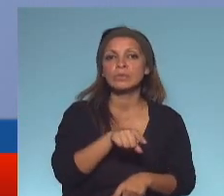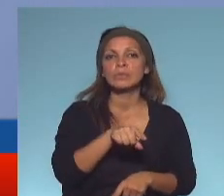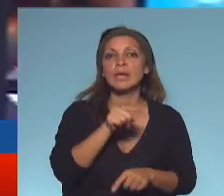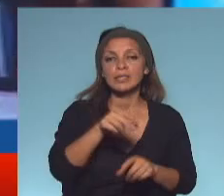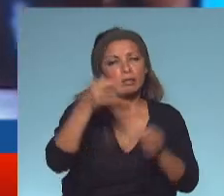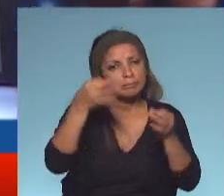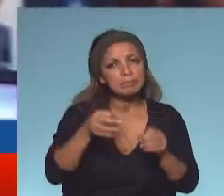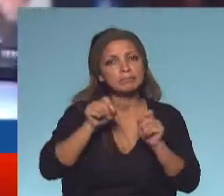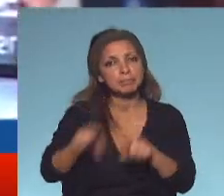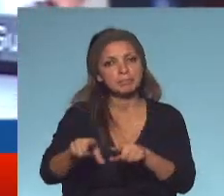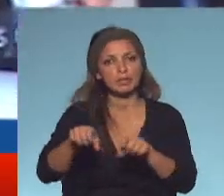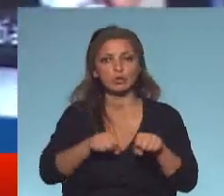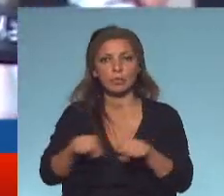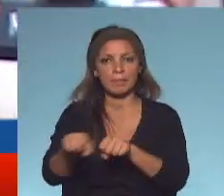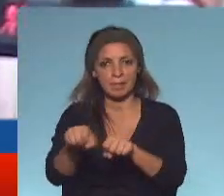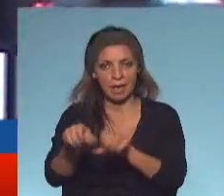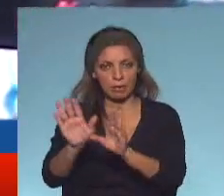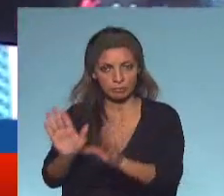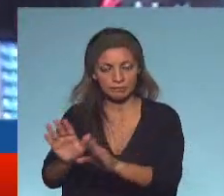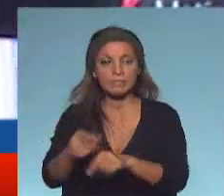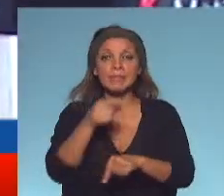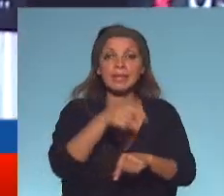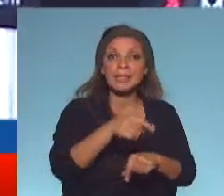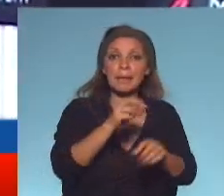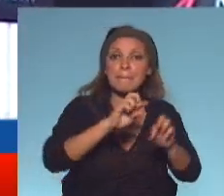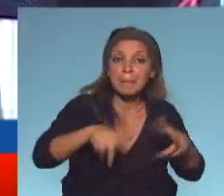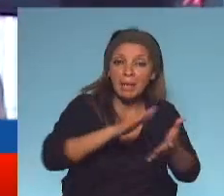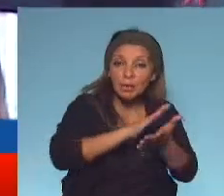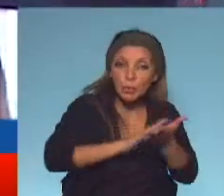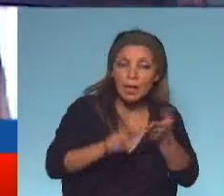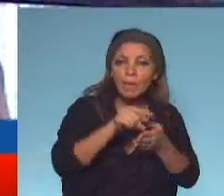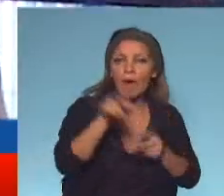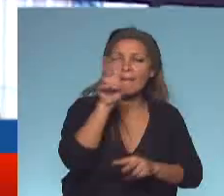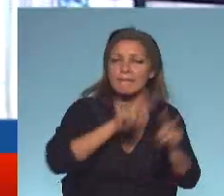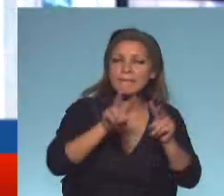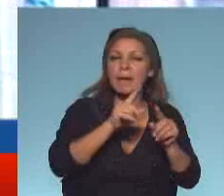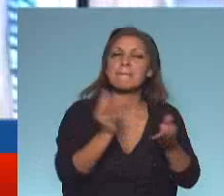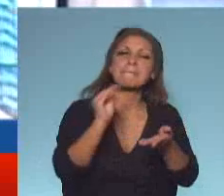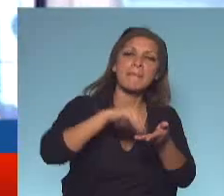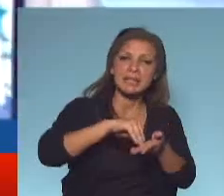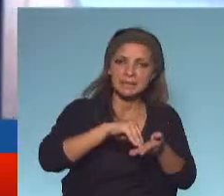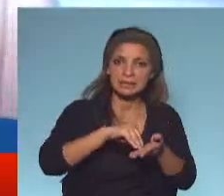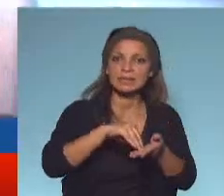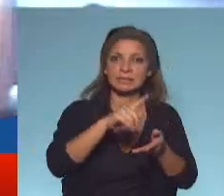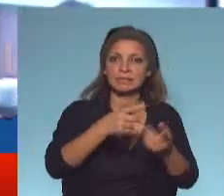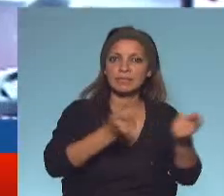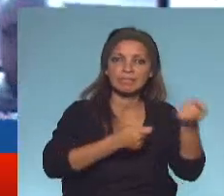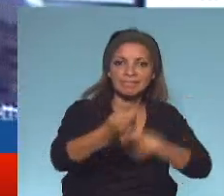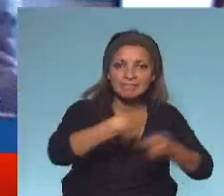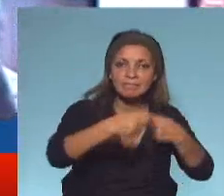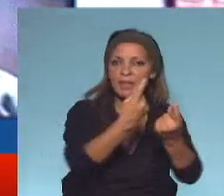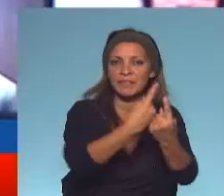rubro supermercados. Esta nueva política busca precisamente ampliar a la globalidad de la